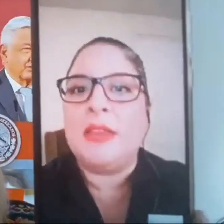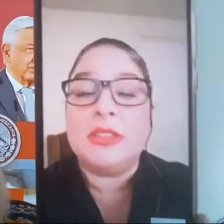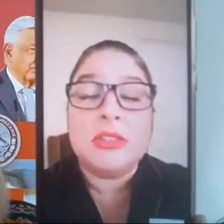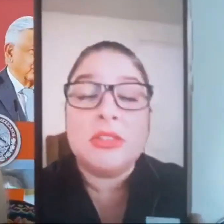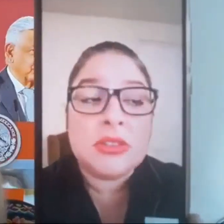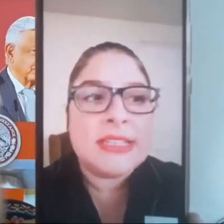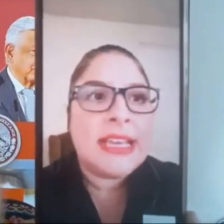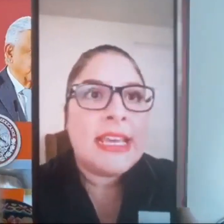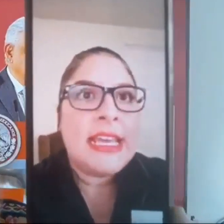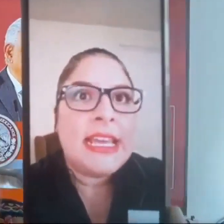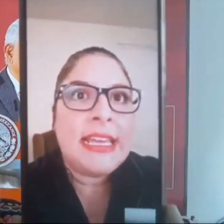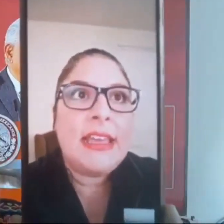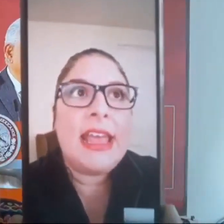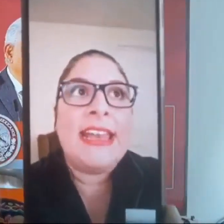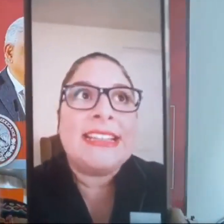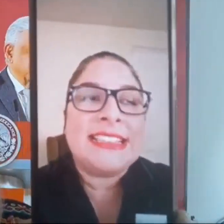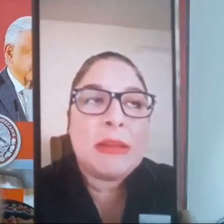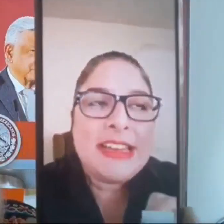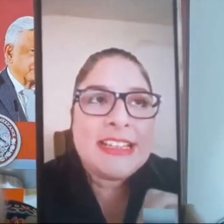de los malvados. Entonces,